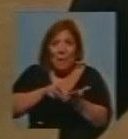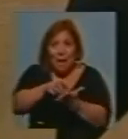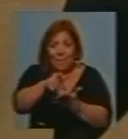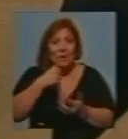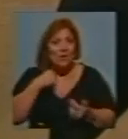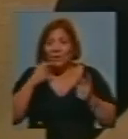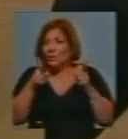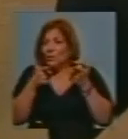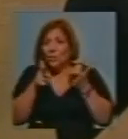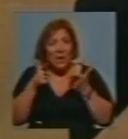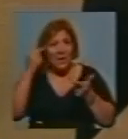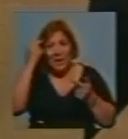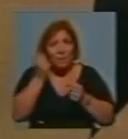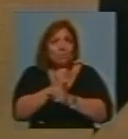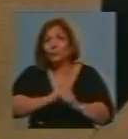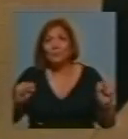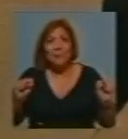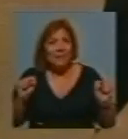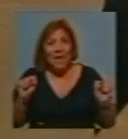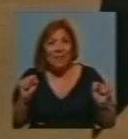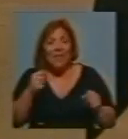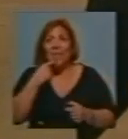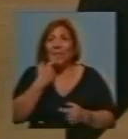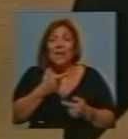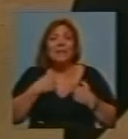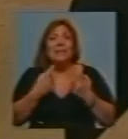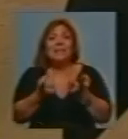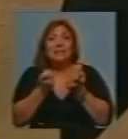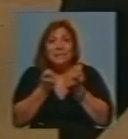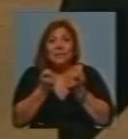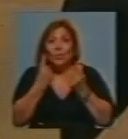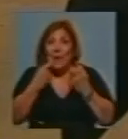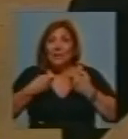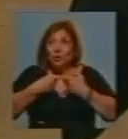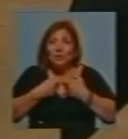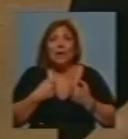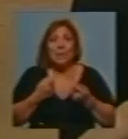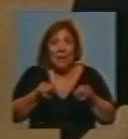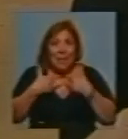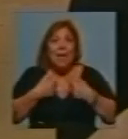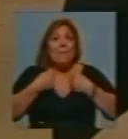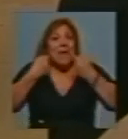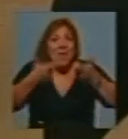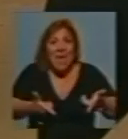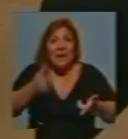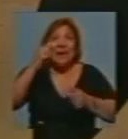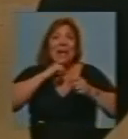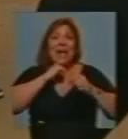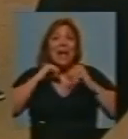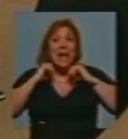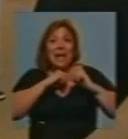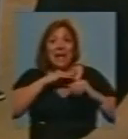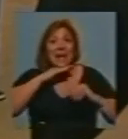pensamos no hay alternativas. Estamos necesitando conformar una sociedad que nos permita brindar un mejor servicio en Carrasco